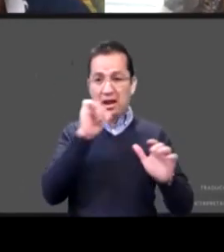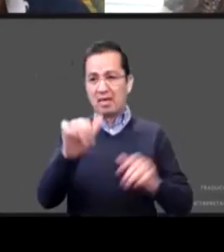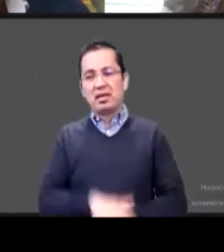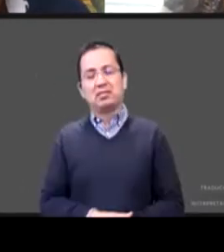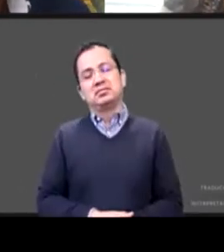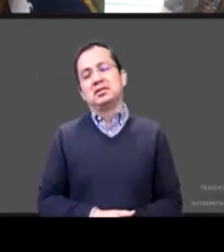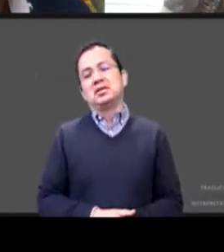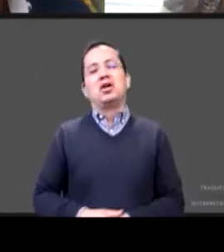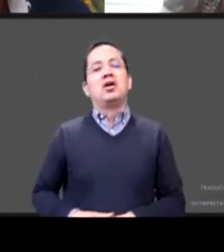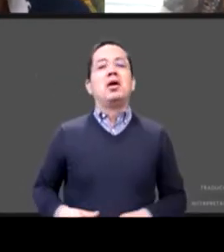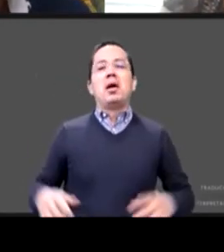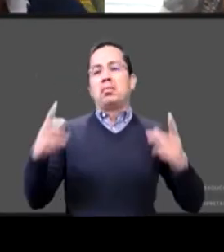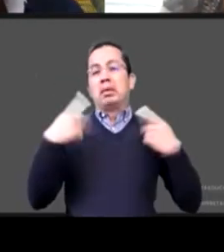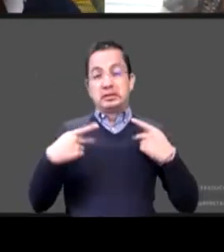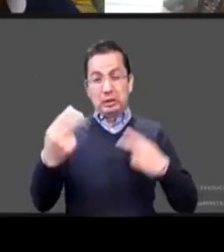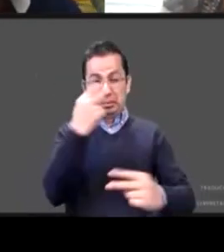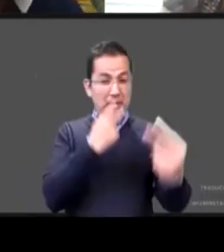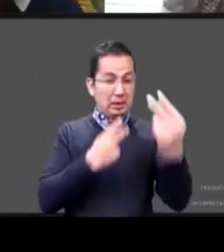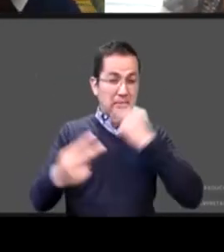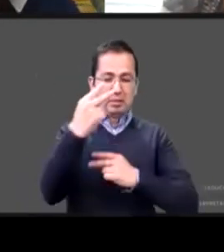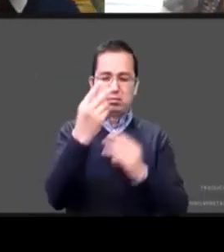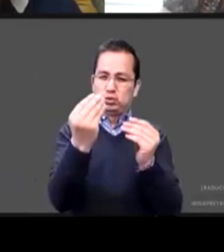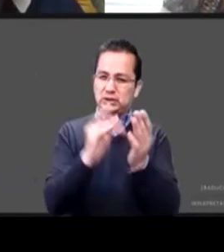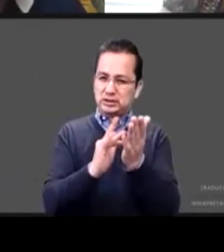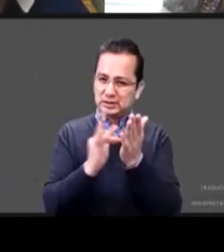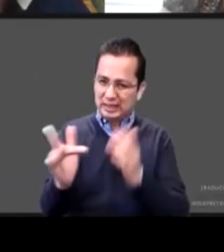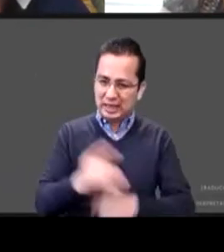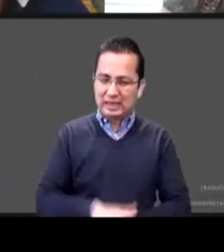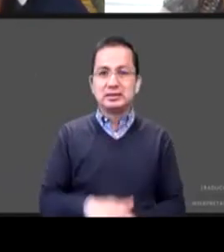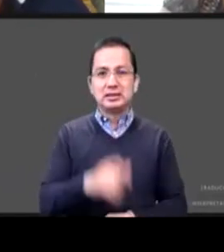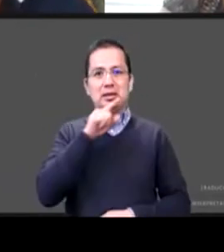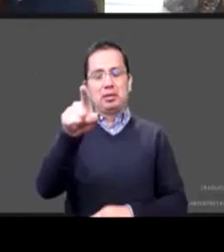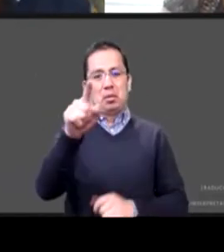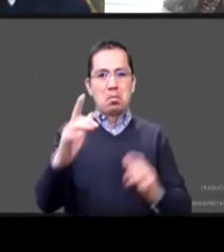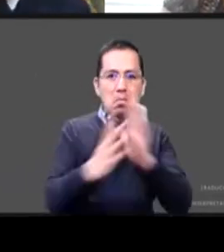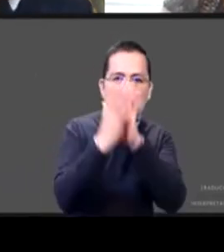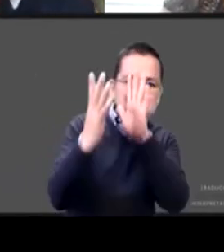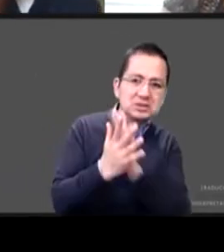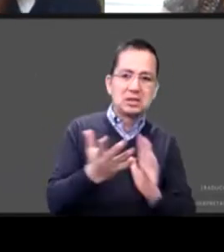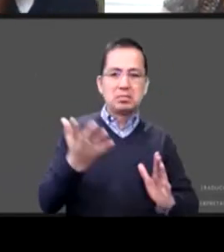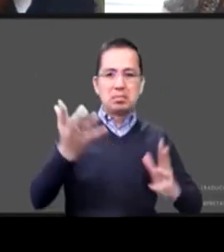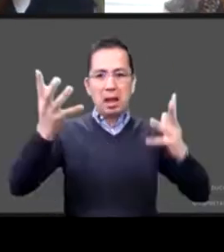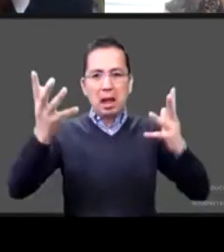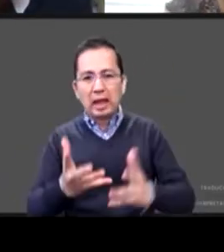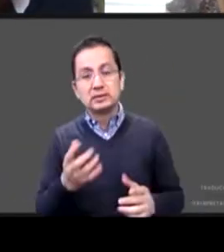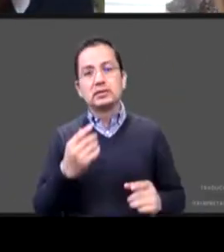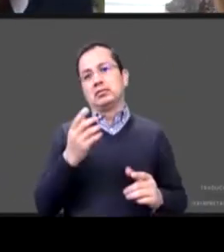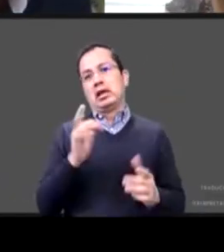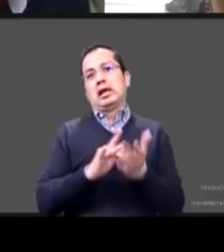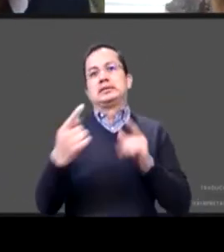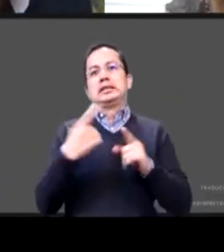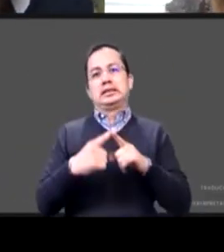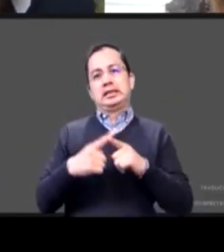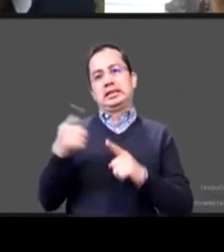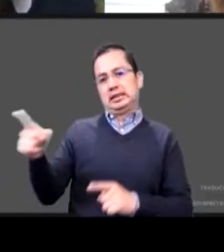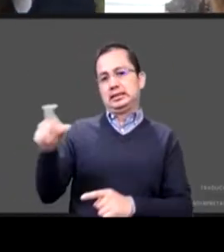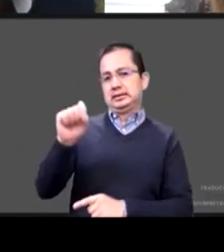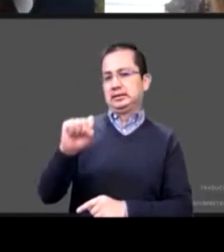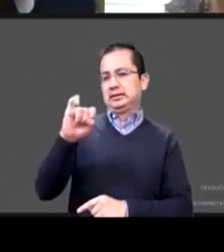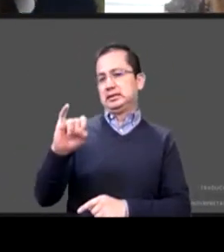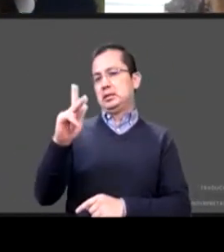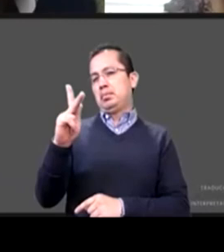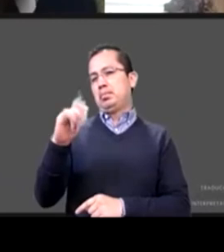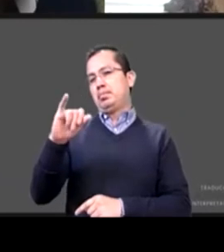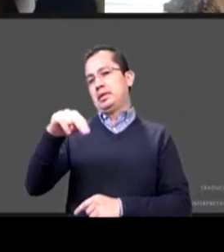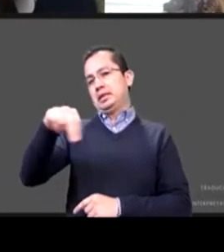los que nos escuchan y están participando en esta iniciativa que ya dijimos de la Secretaría Ejecutiva del Sistema Nacional de Protección